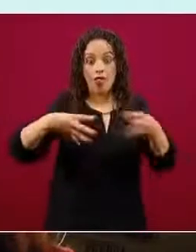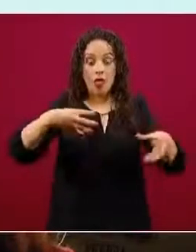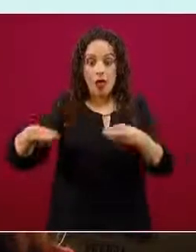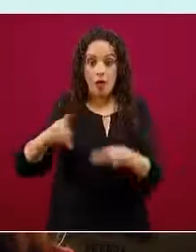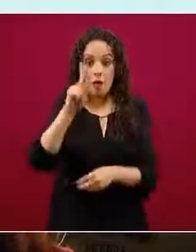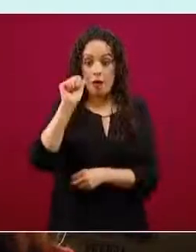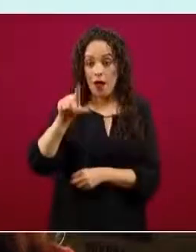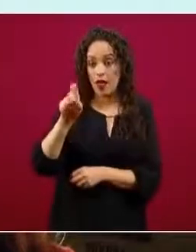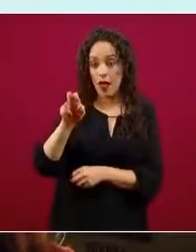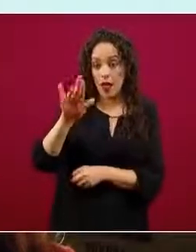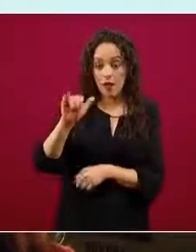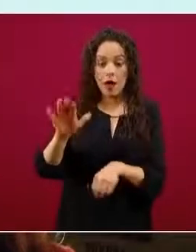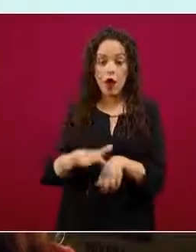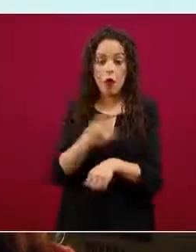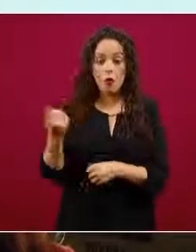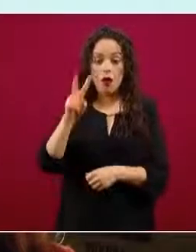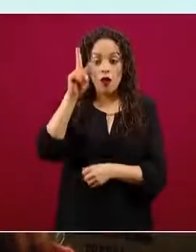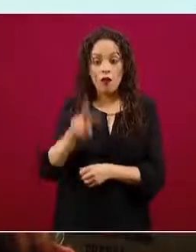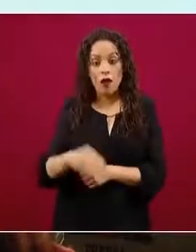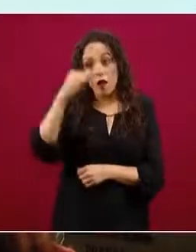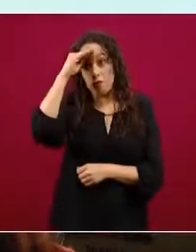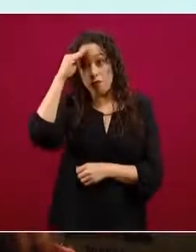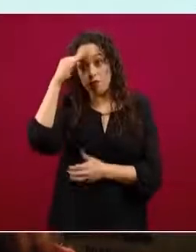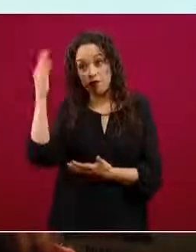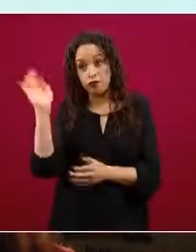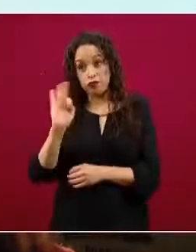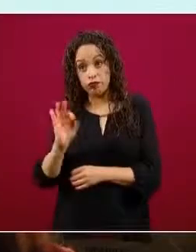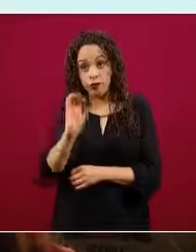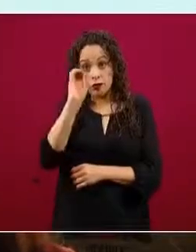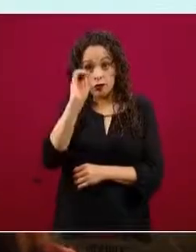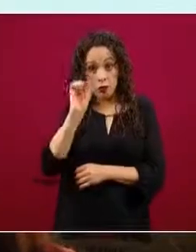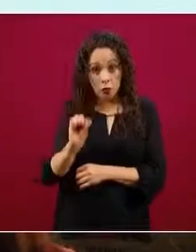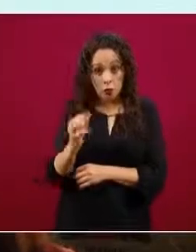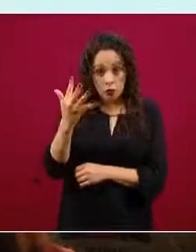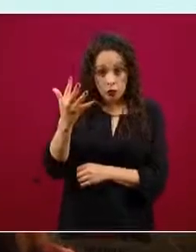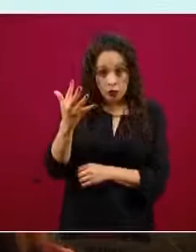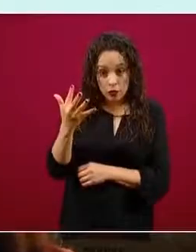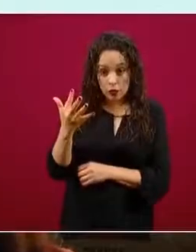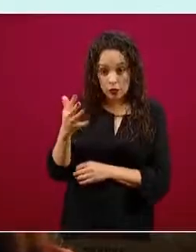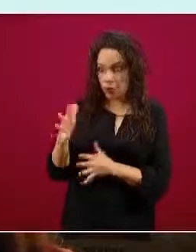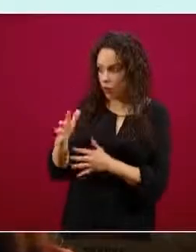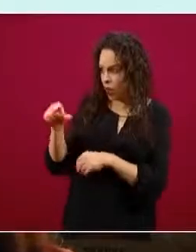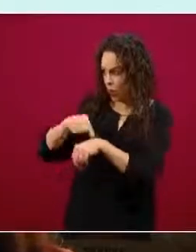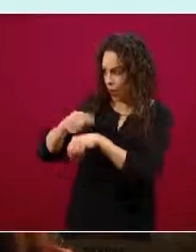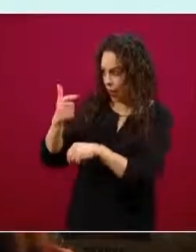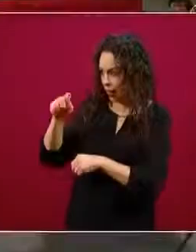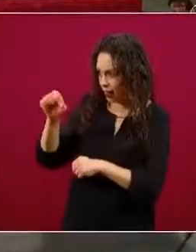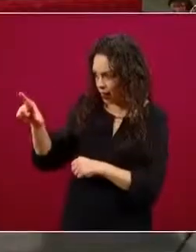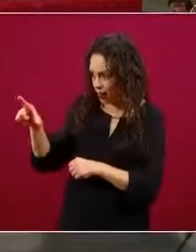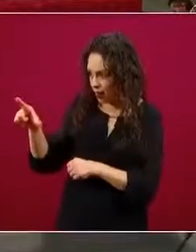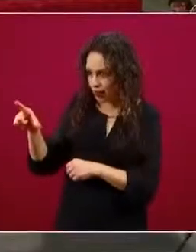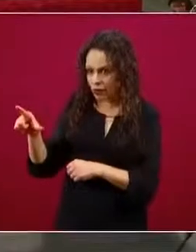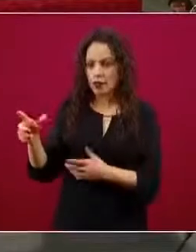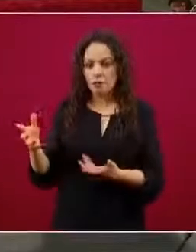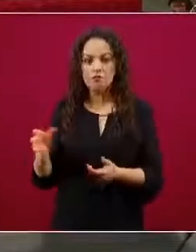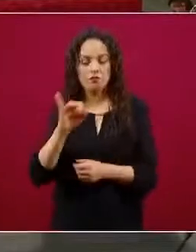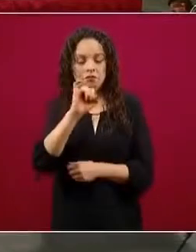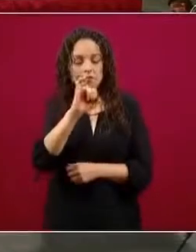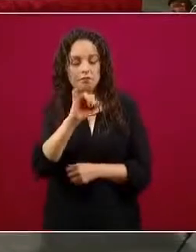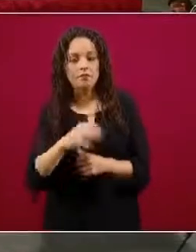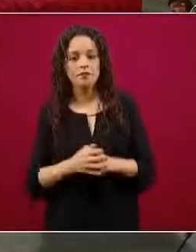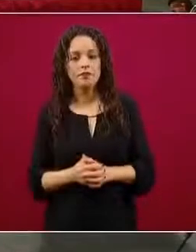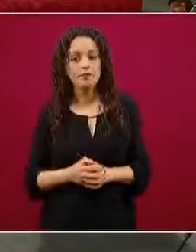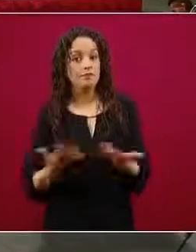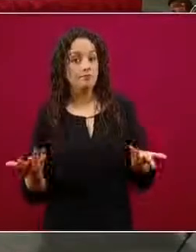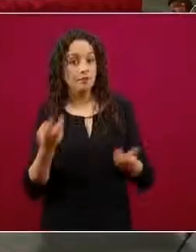teníamos contemplada en el 0.5, doctor Gatell, 0.05, pues nos hablaba